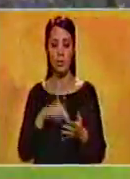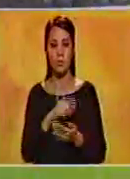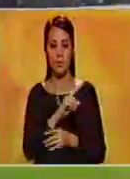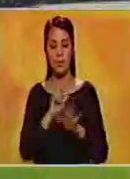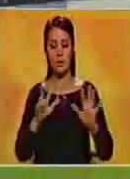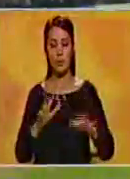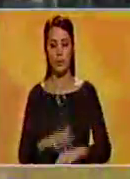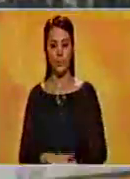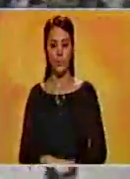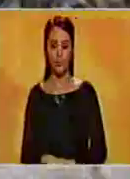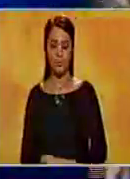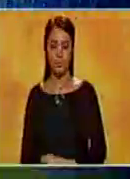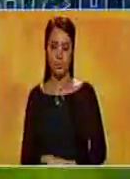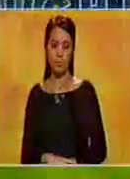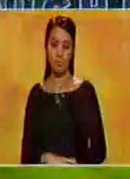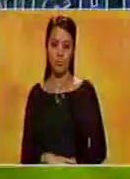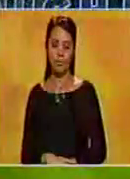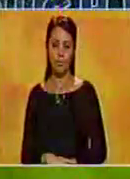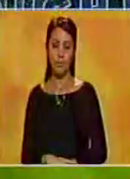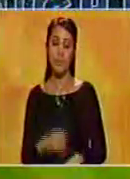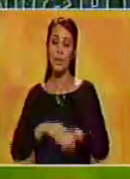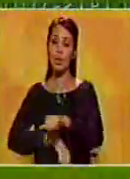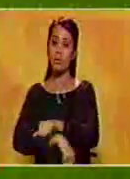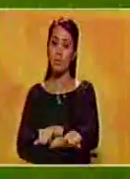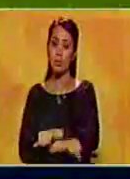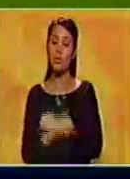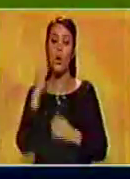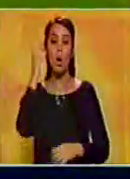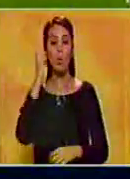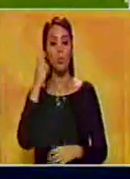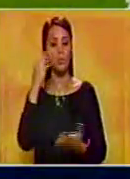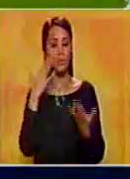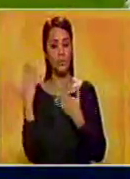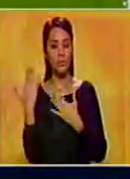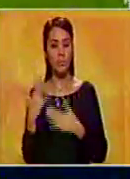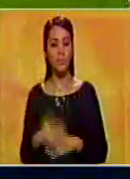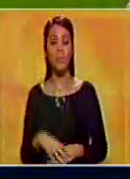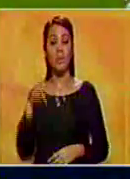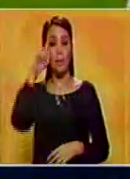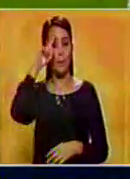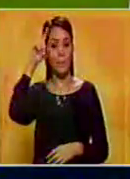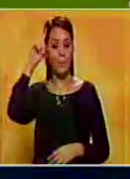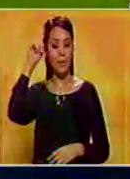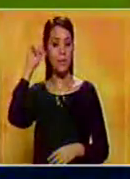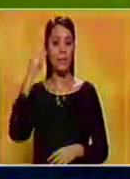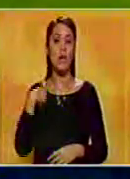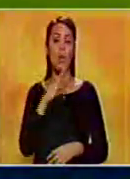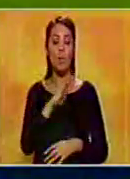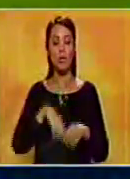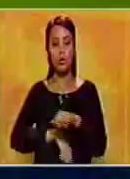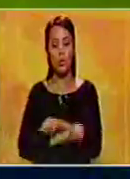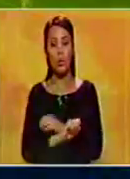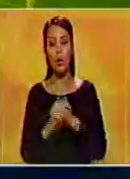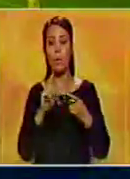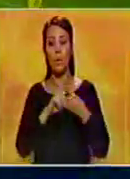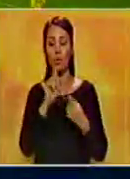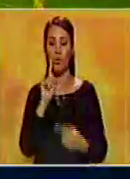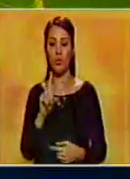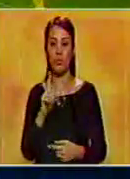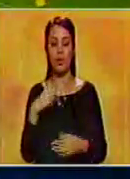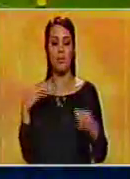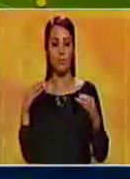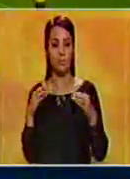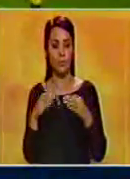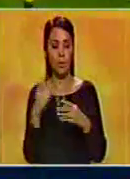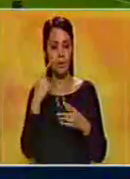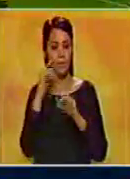2017-2018. Pasamos a notas del fútbol con la Europa League y el Atlético de Madrid, que venció 4-1 al Copenhague en el encuentro de